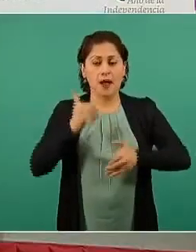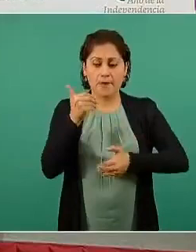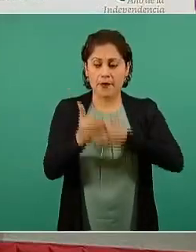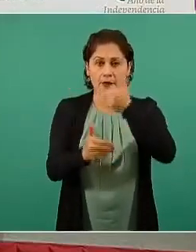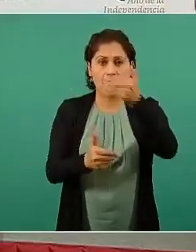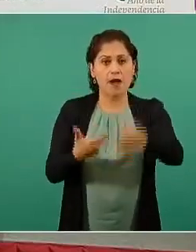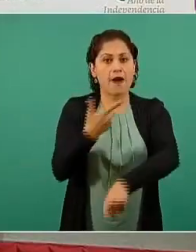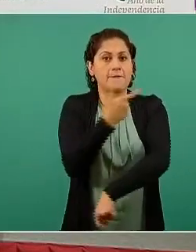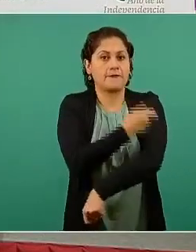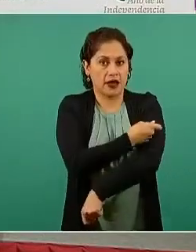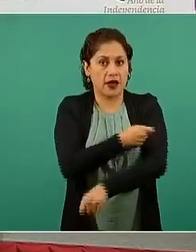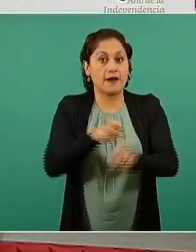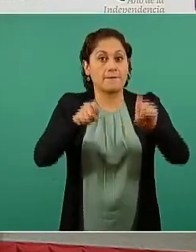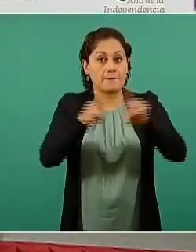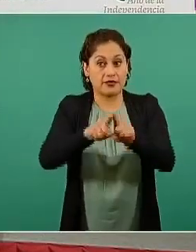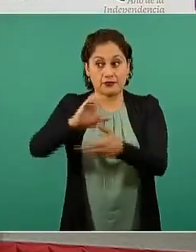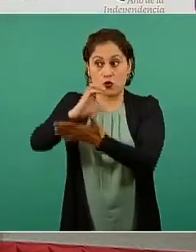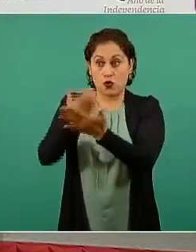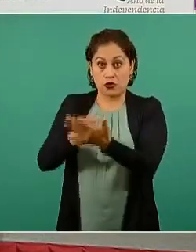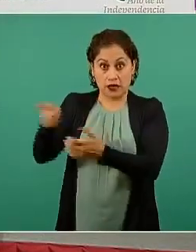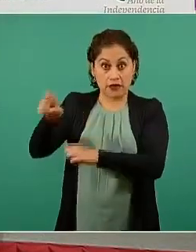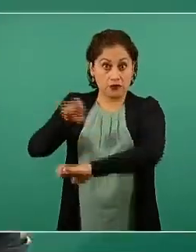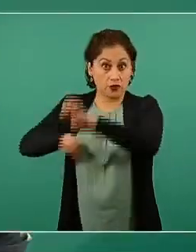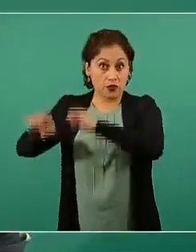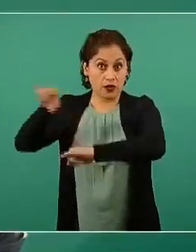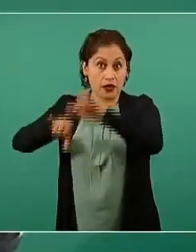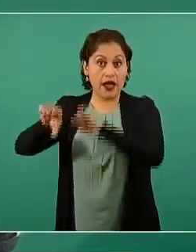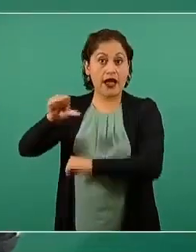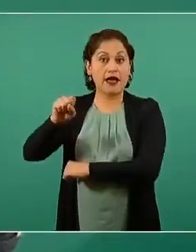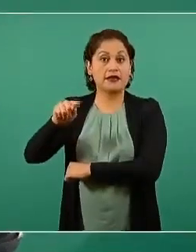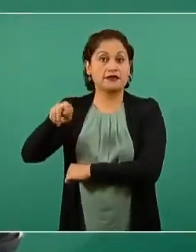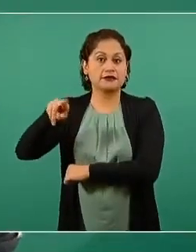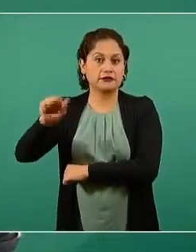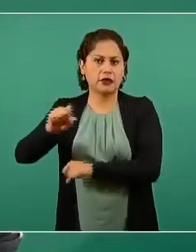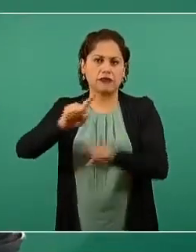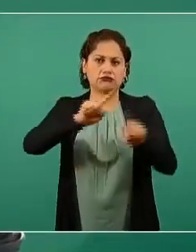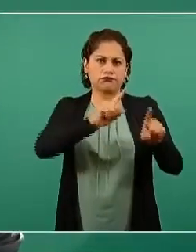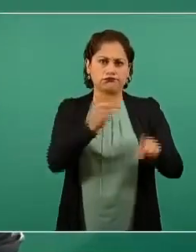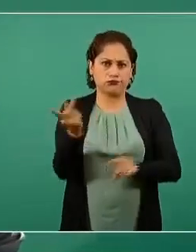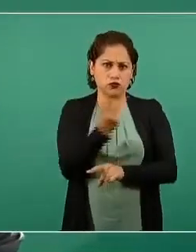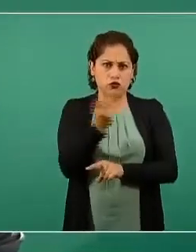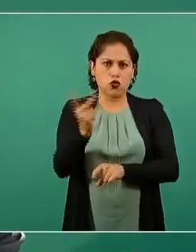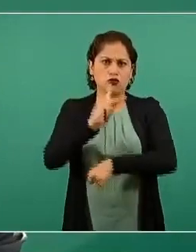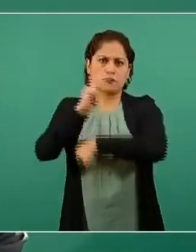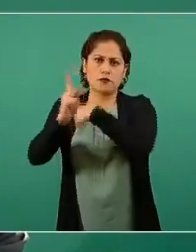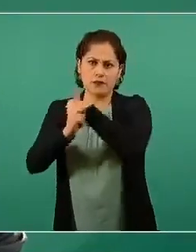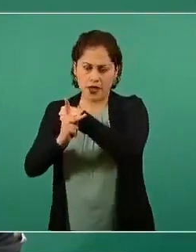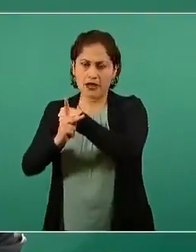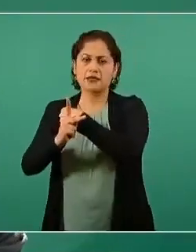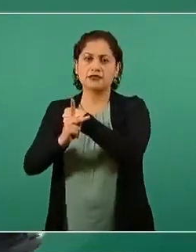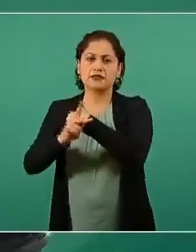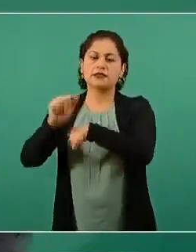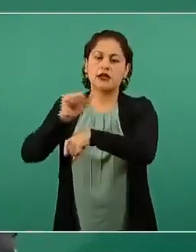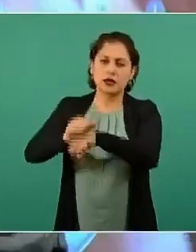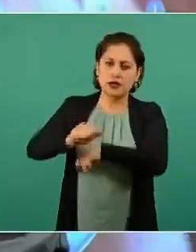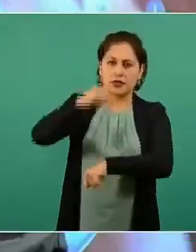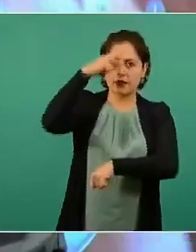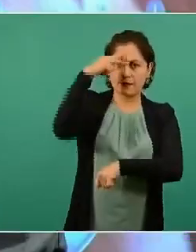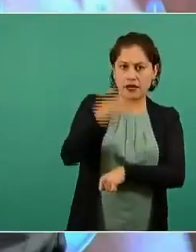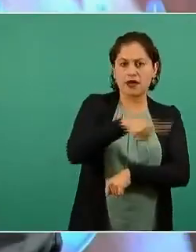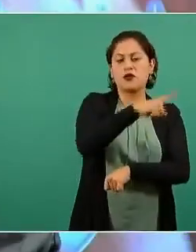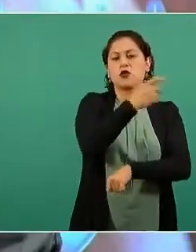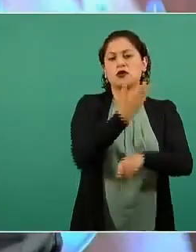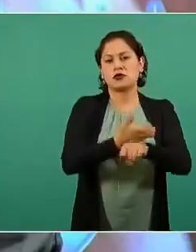base de un mismo contrato con la empresa Astra, que ambas naciones tienen acceso a la relación con Astra, Estados Unidos nos